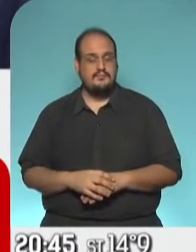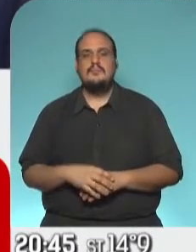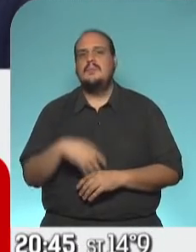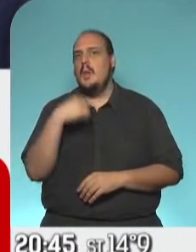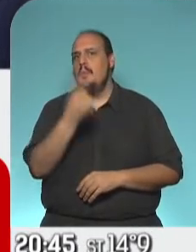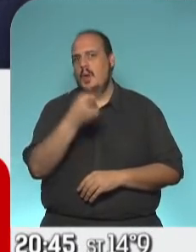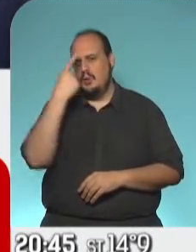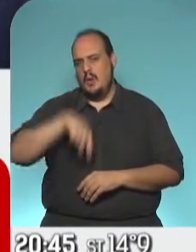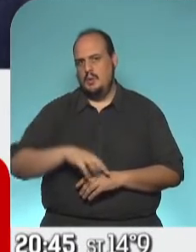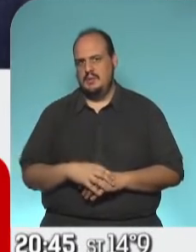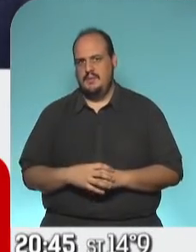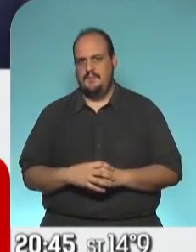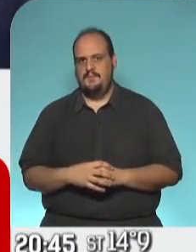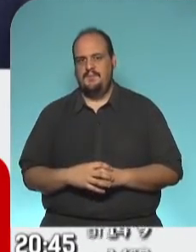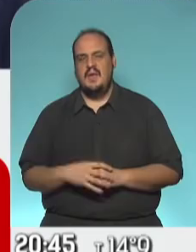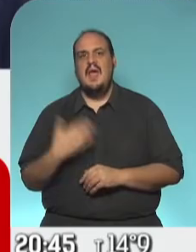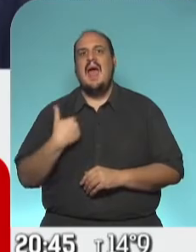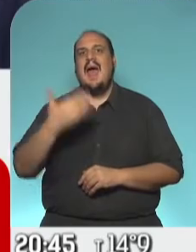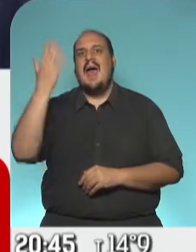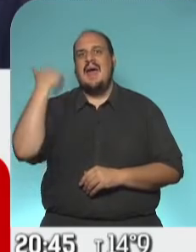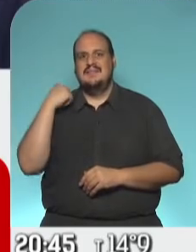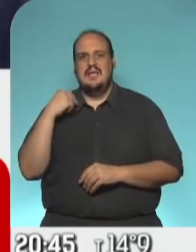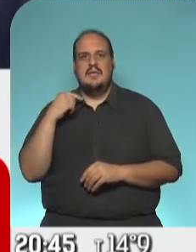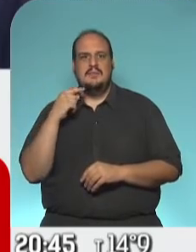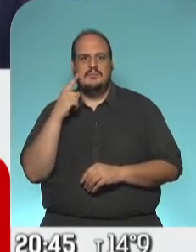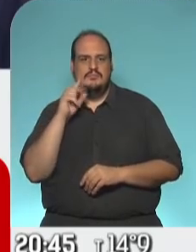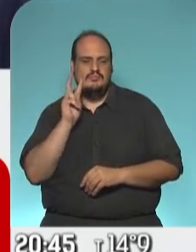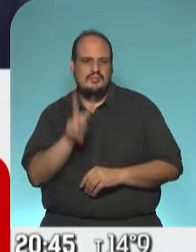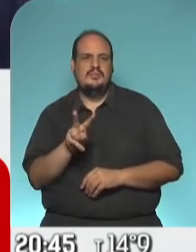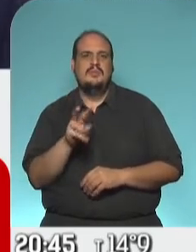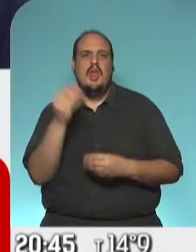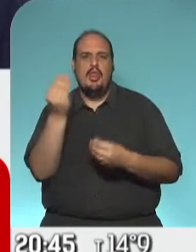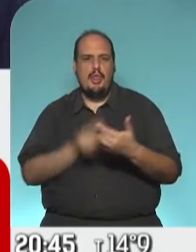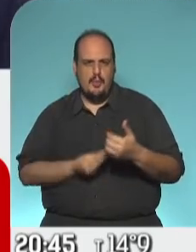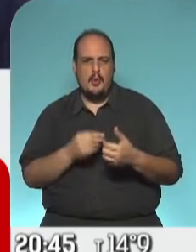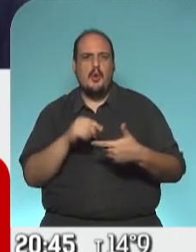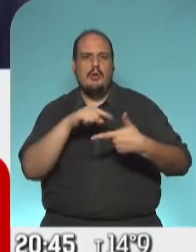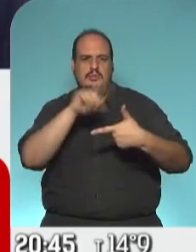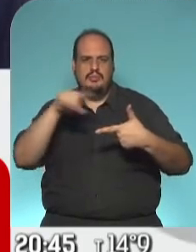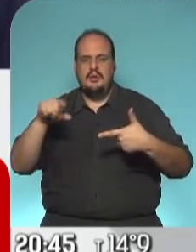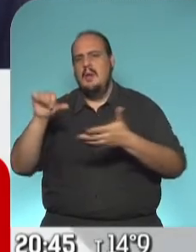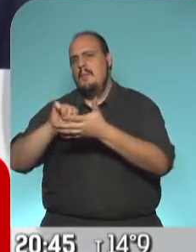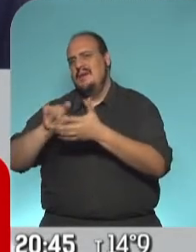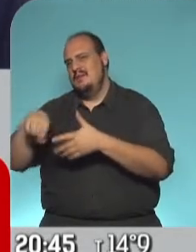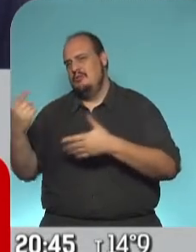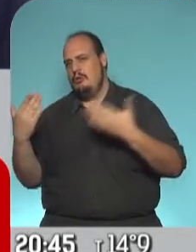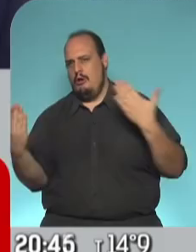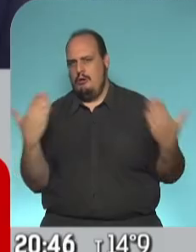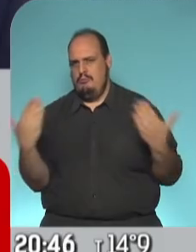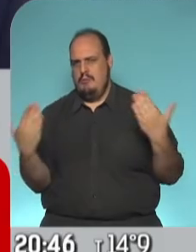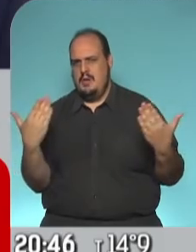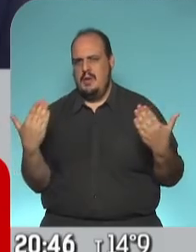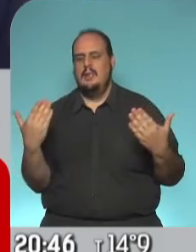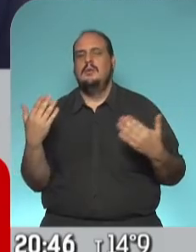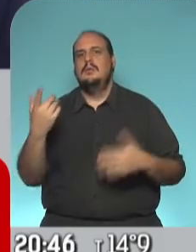último, ayer Exacto. mostramos gráficos de cómo ha sido la curva en nuestro país comparando otros países y obviamente que